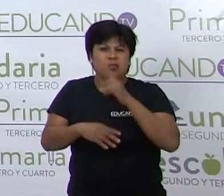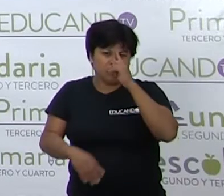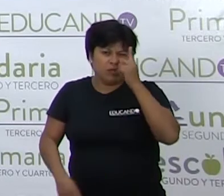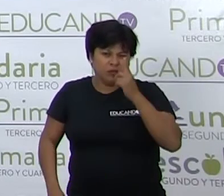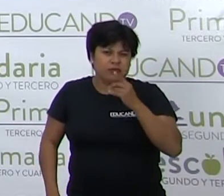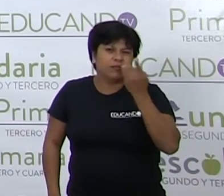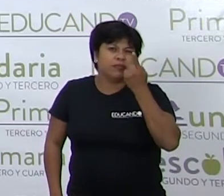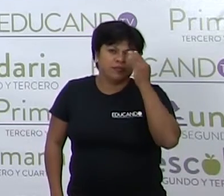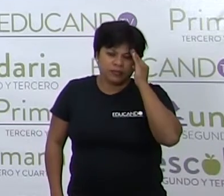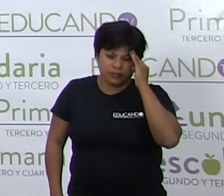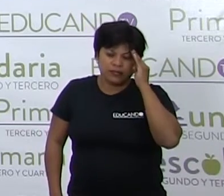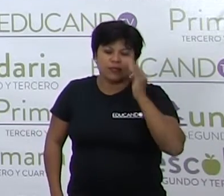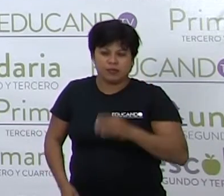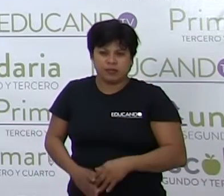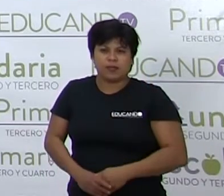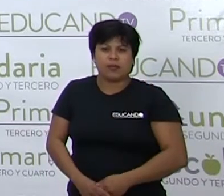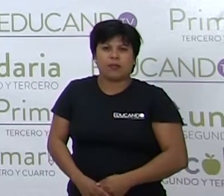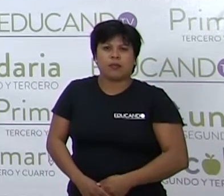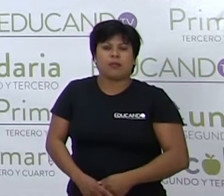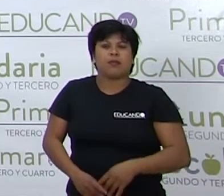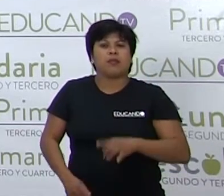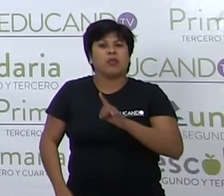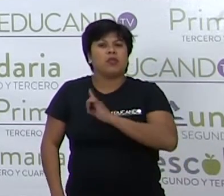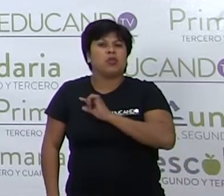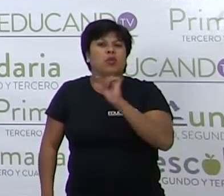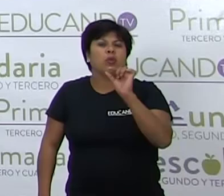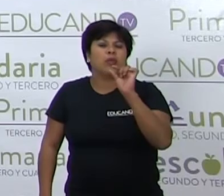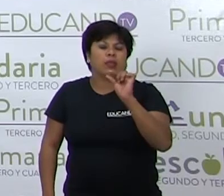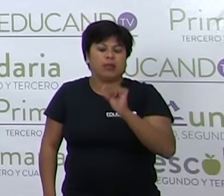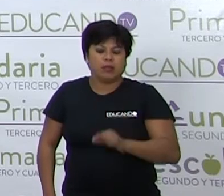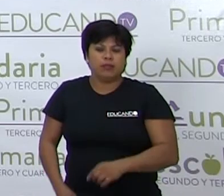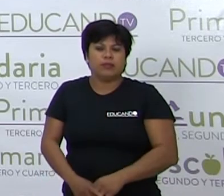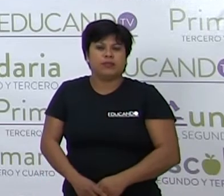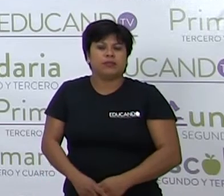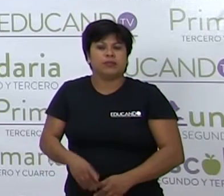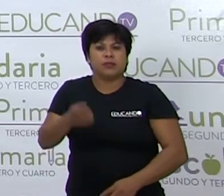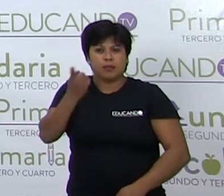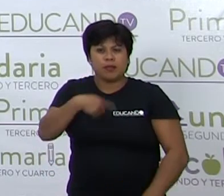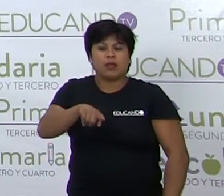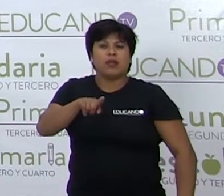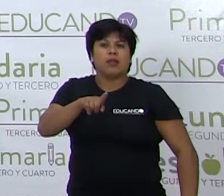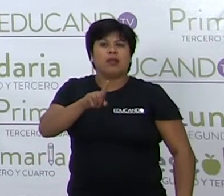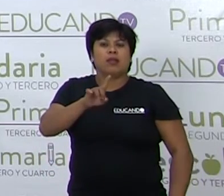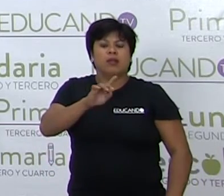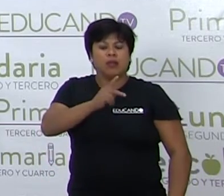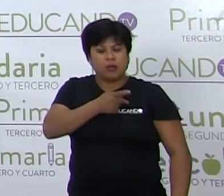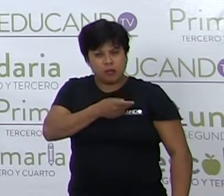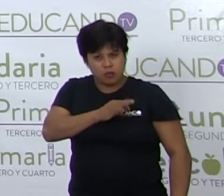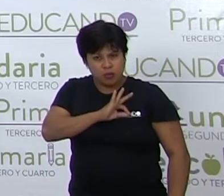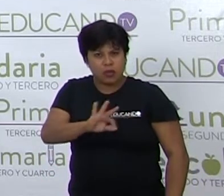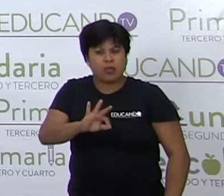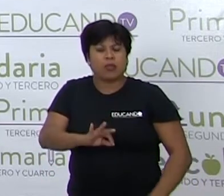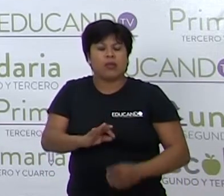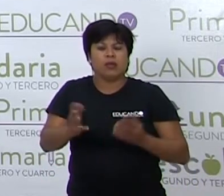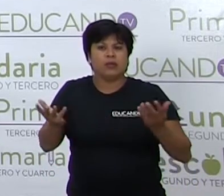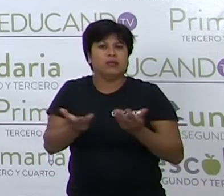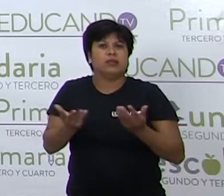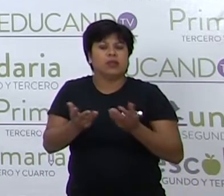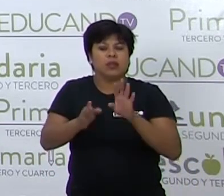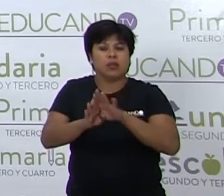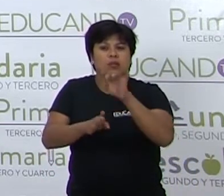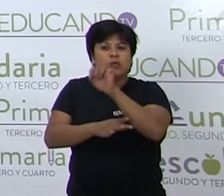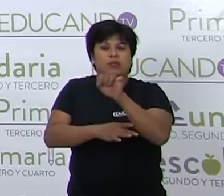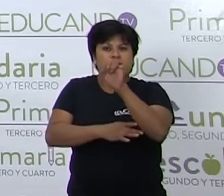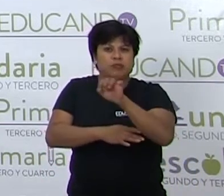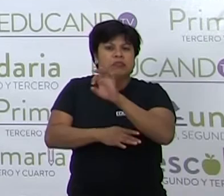voy a quitar este luego un ratito para que podamos estar